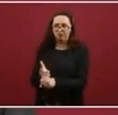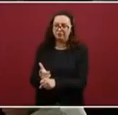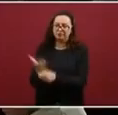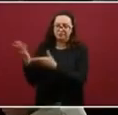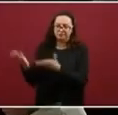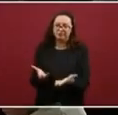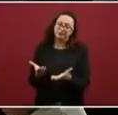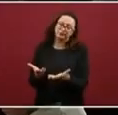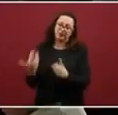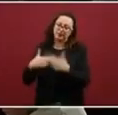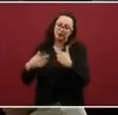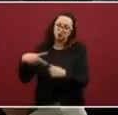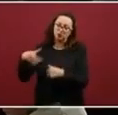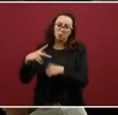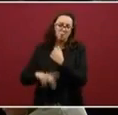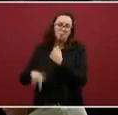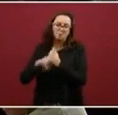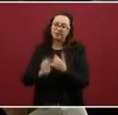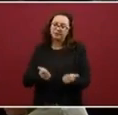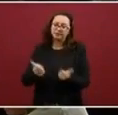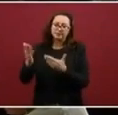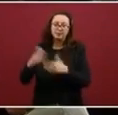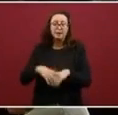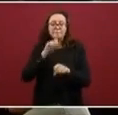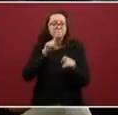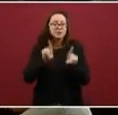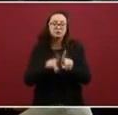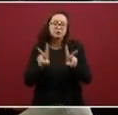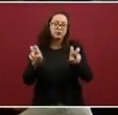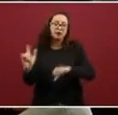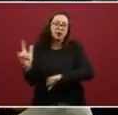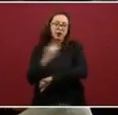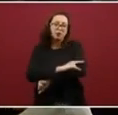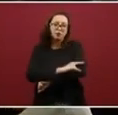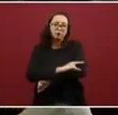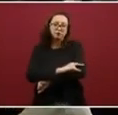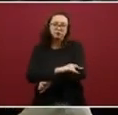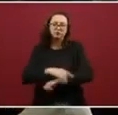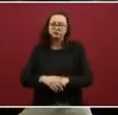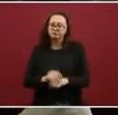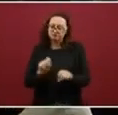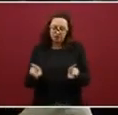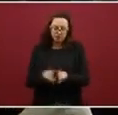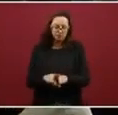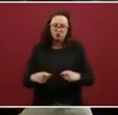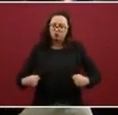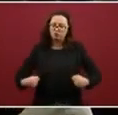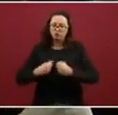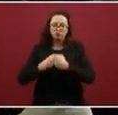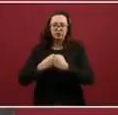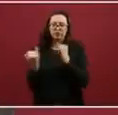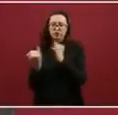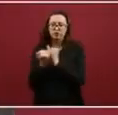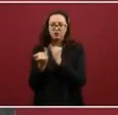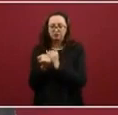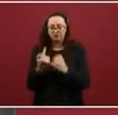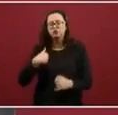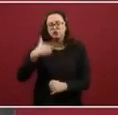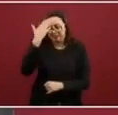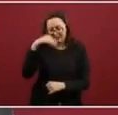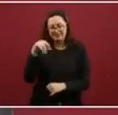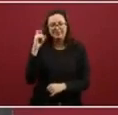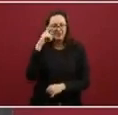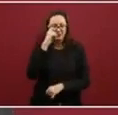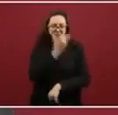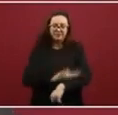Es como hacemos hoy en día en los aeropuertos. Es lo mismo que pretendemos hacer. Yo sé que es difícil de organizarlo,